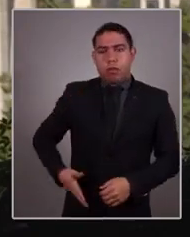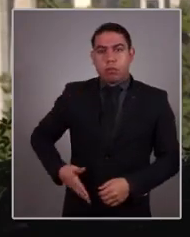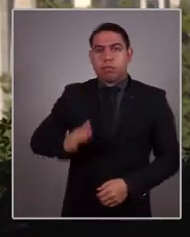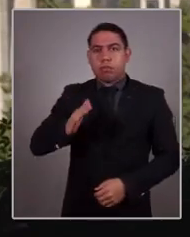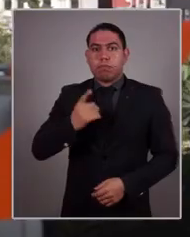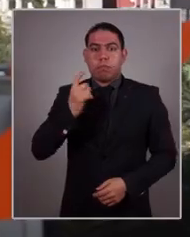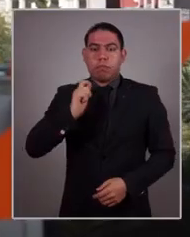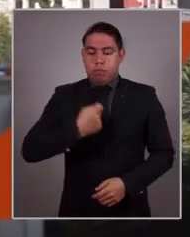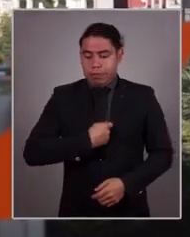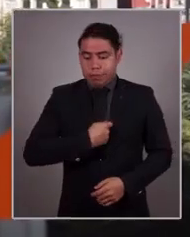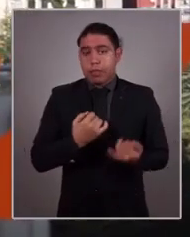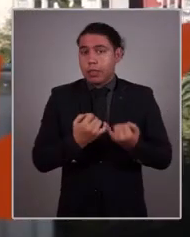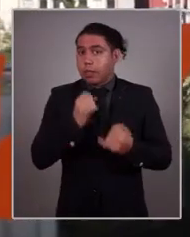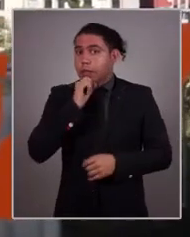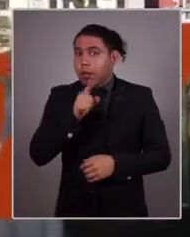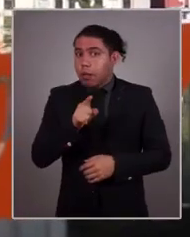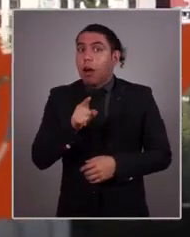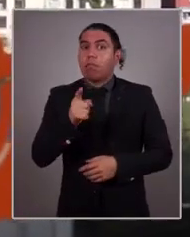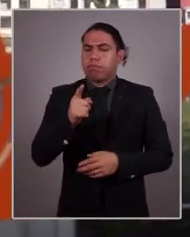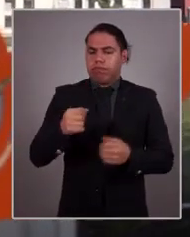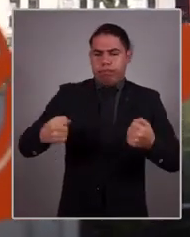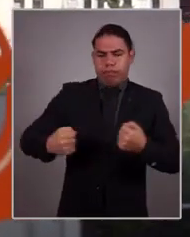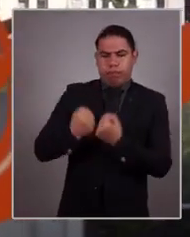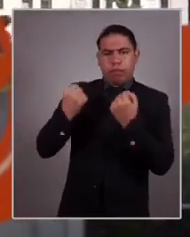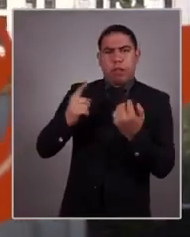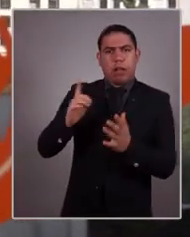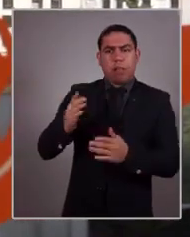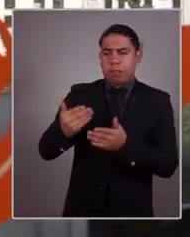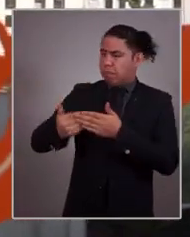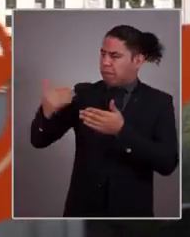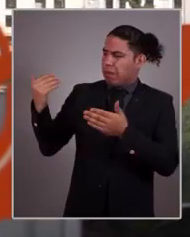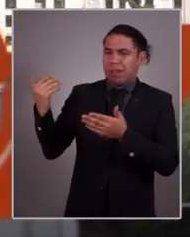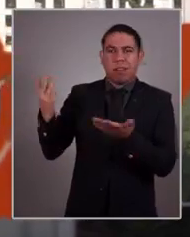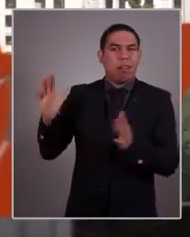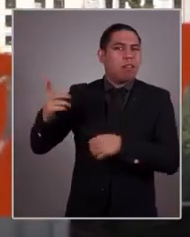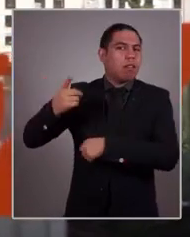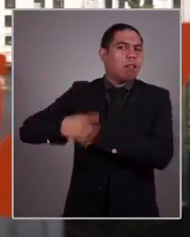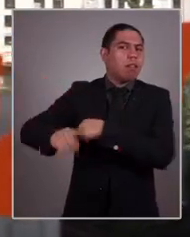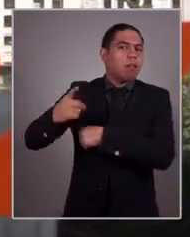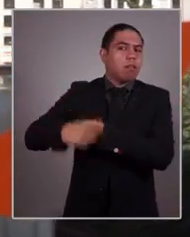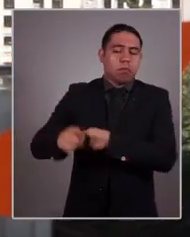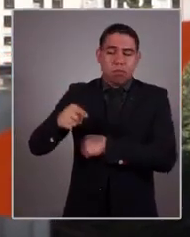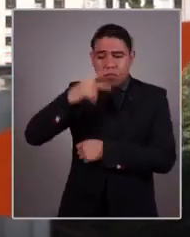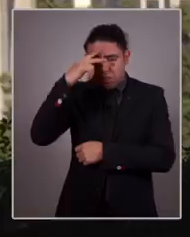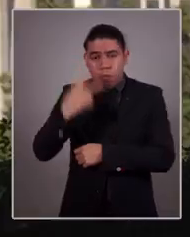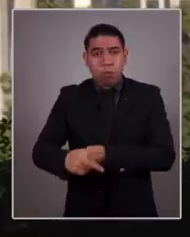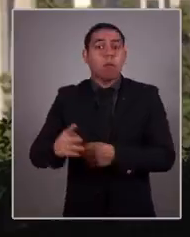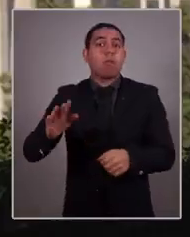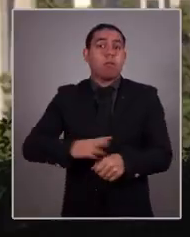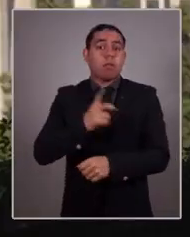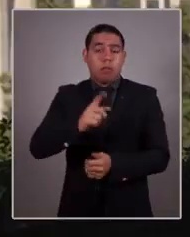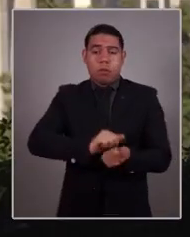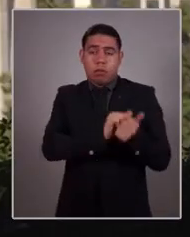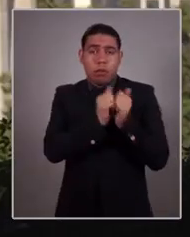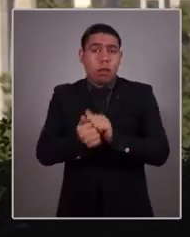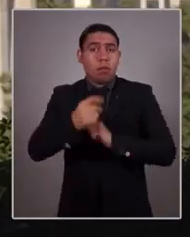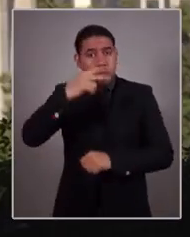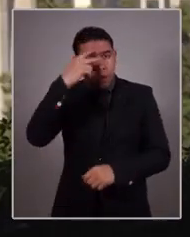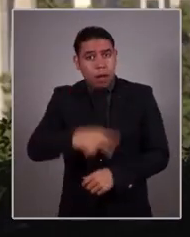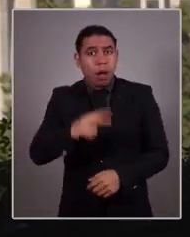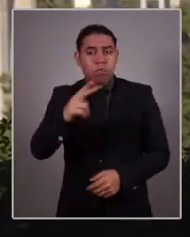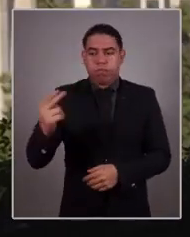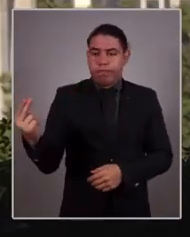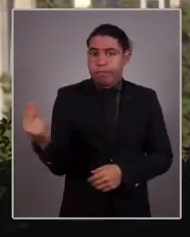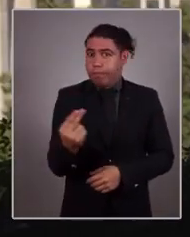dé identidad, pero que al mismo tiempo rompa con las prácticas de ese pasado que tanto daño le ha hecho a México. Asumimos que la evolución mexicana